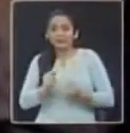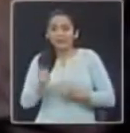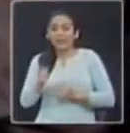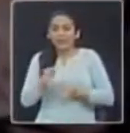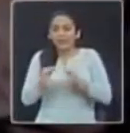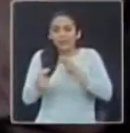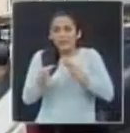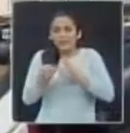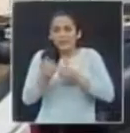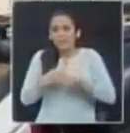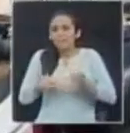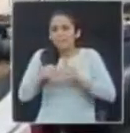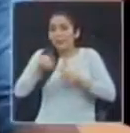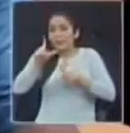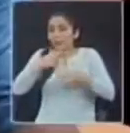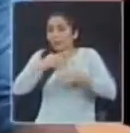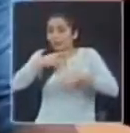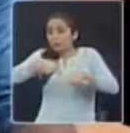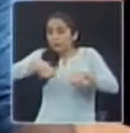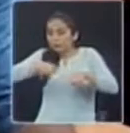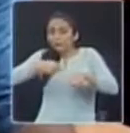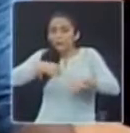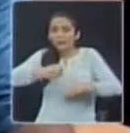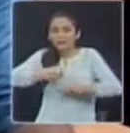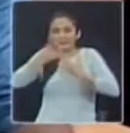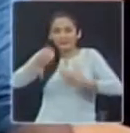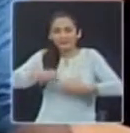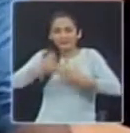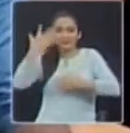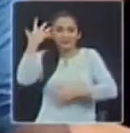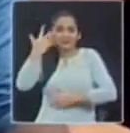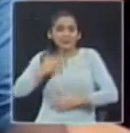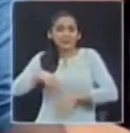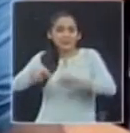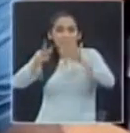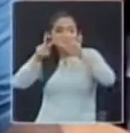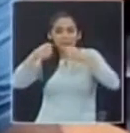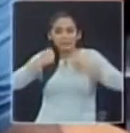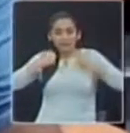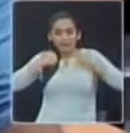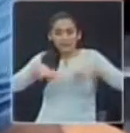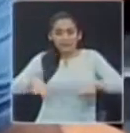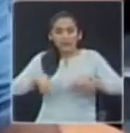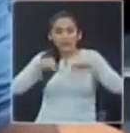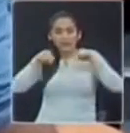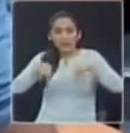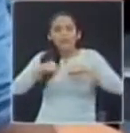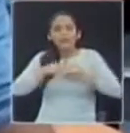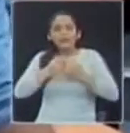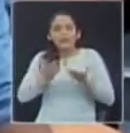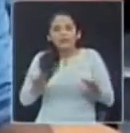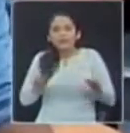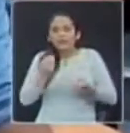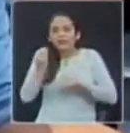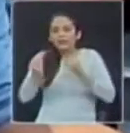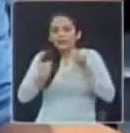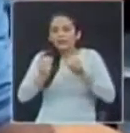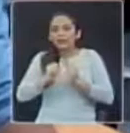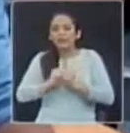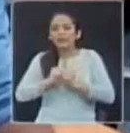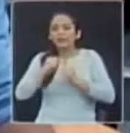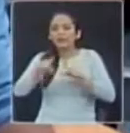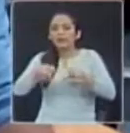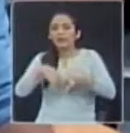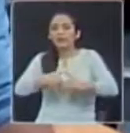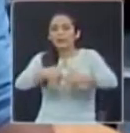se sientan atraídos por esta pasión. Este jueves 7 de septiembre vamos a hacer un trabajo conjuntamente con Honda. Ellos